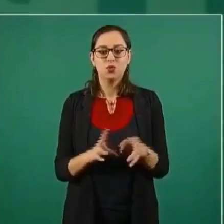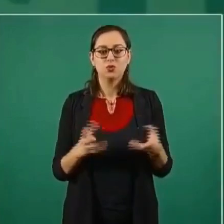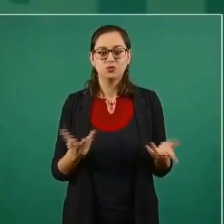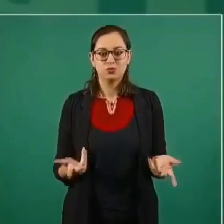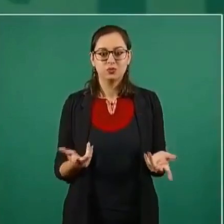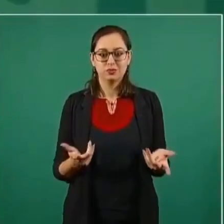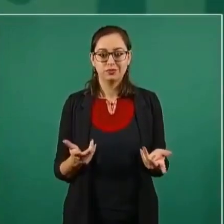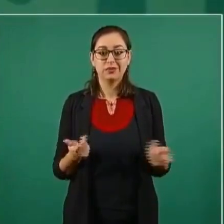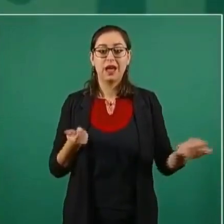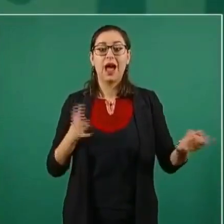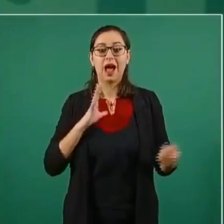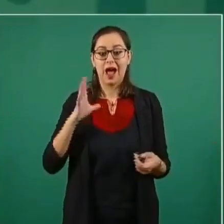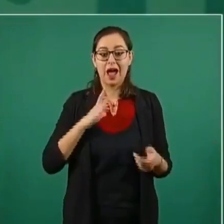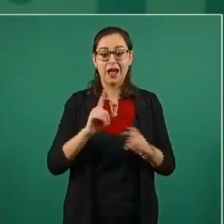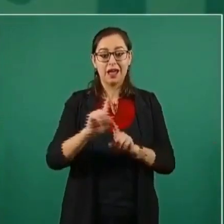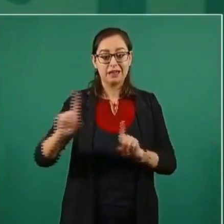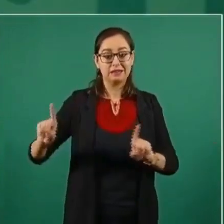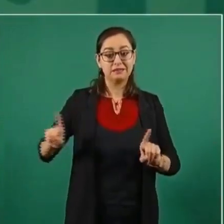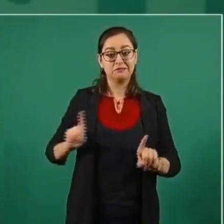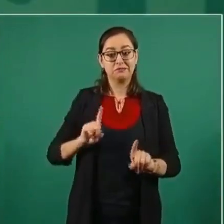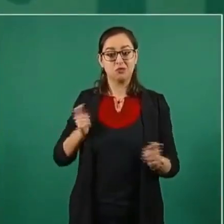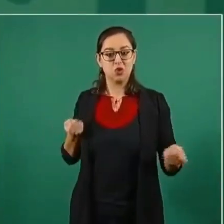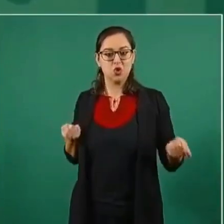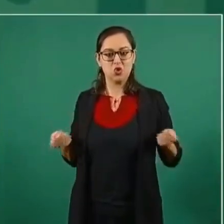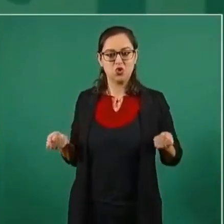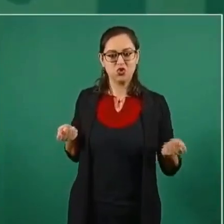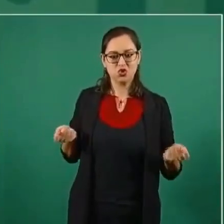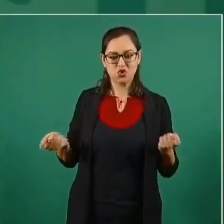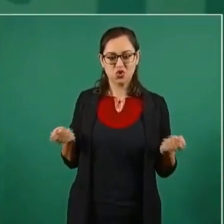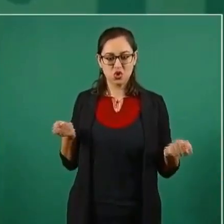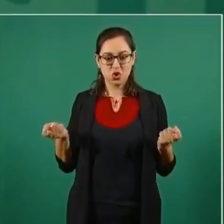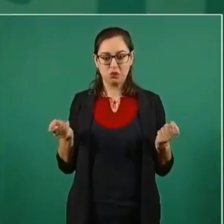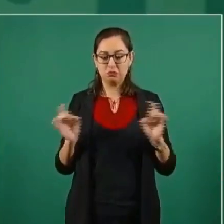inducido, nada espontáneo.